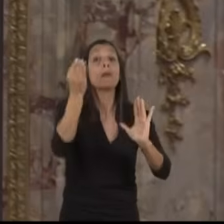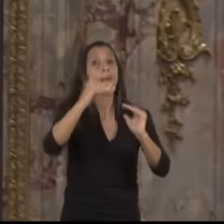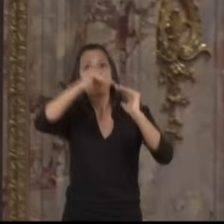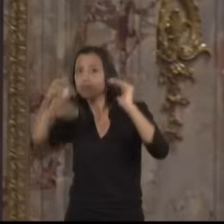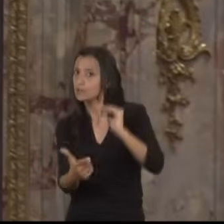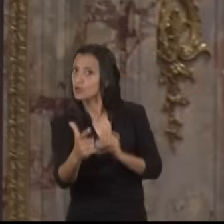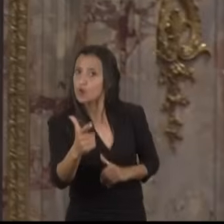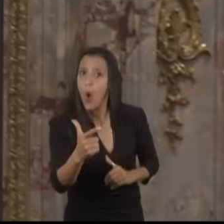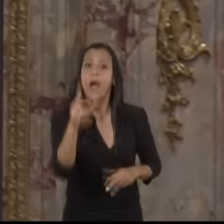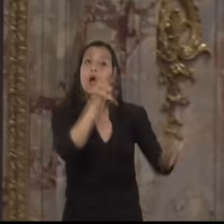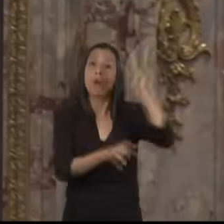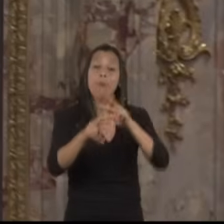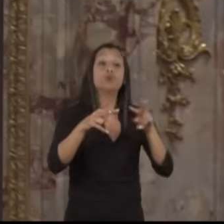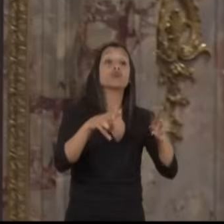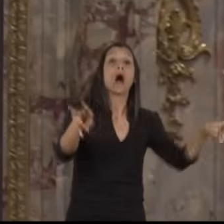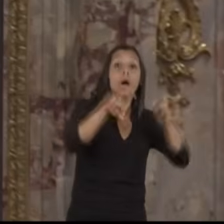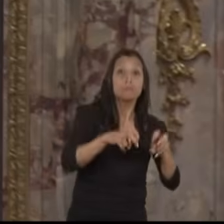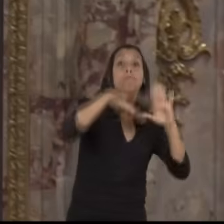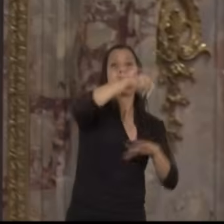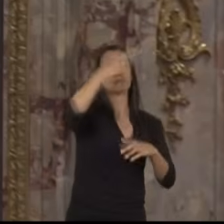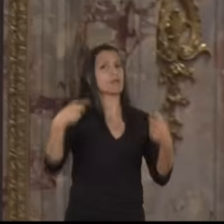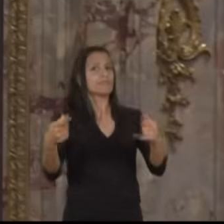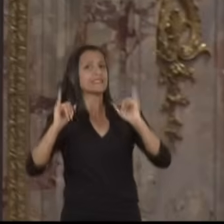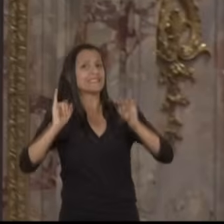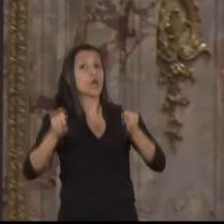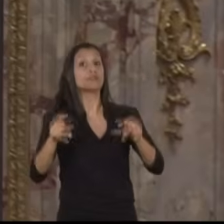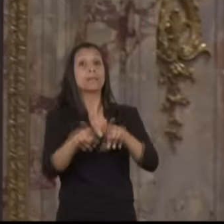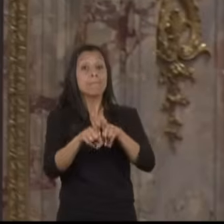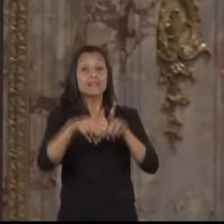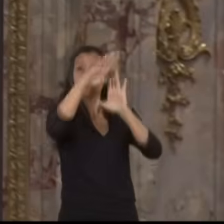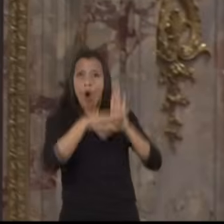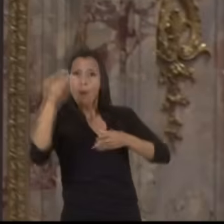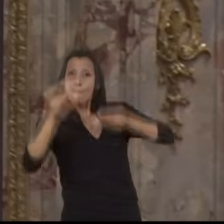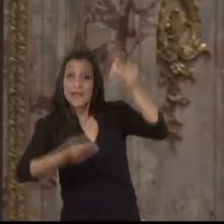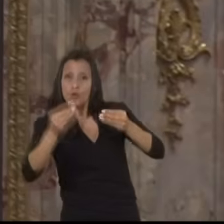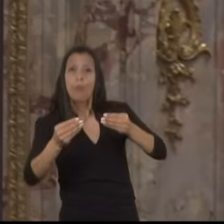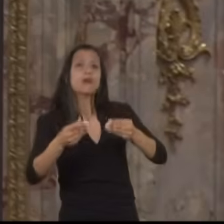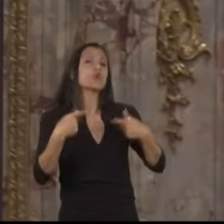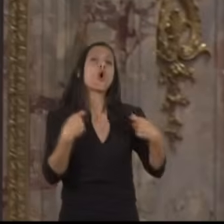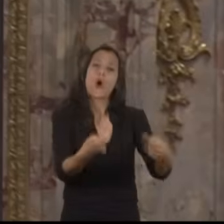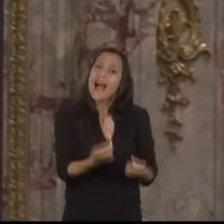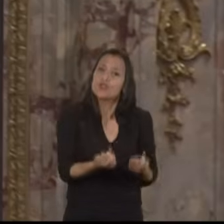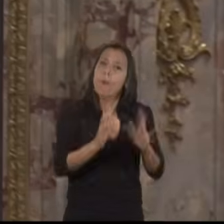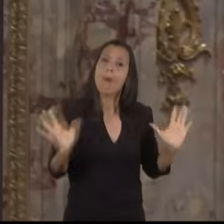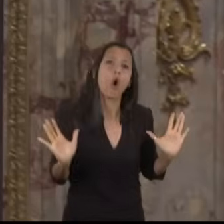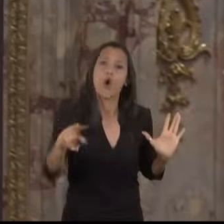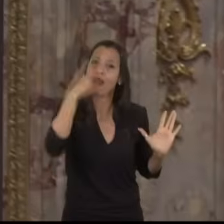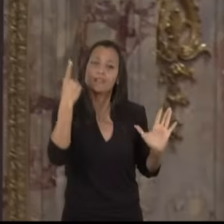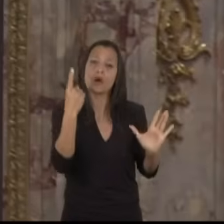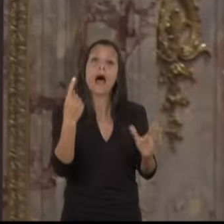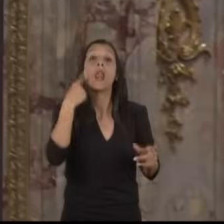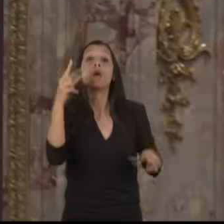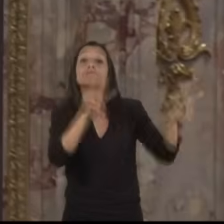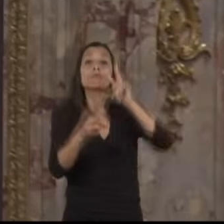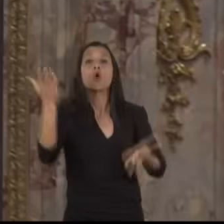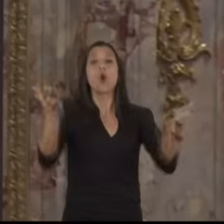nuestro compromiso con el camino del equilibrio fiscal que este presupuesto presenta el menor nivel de gasto a nivel nacional en relación al PBI